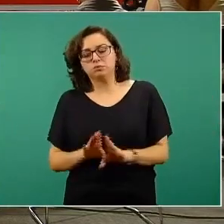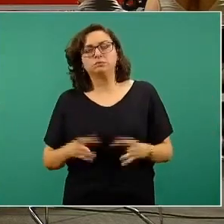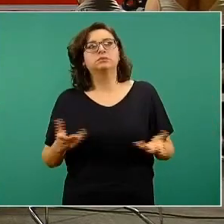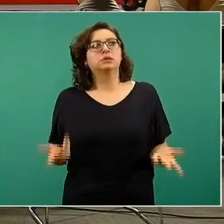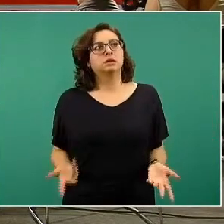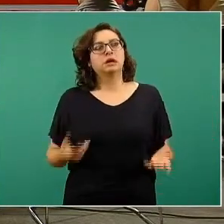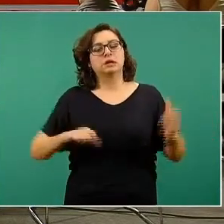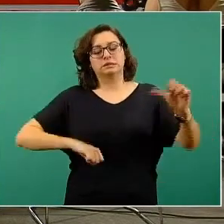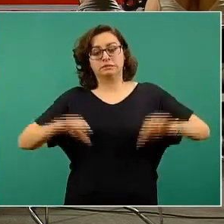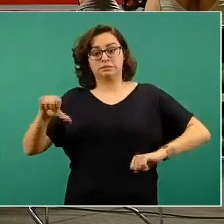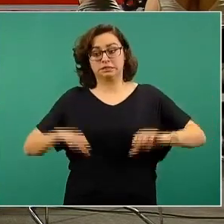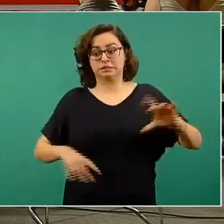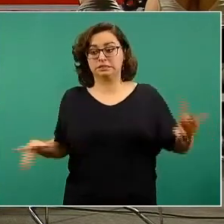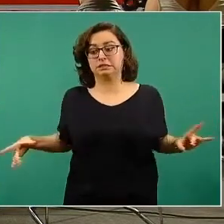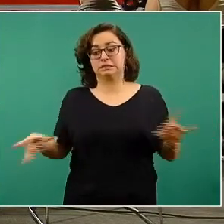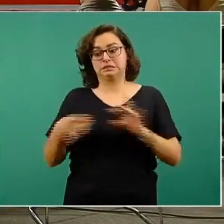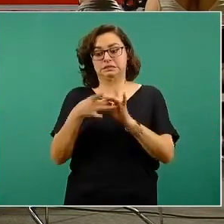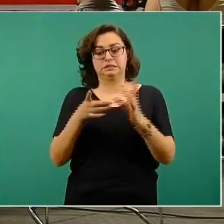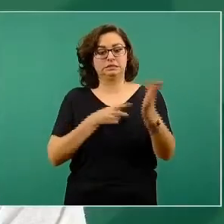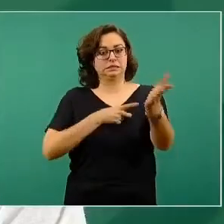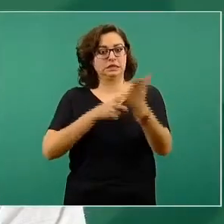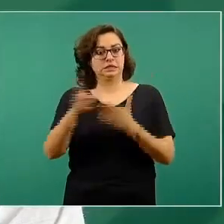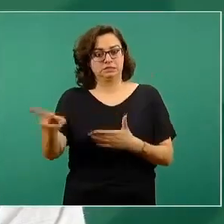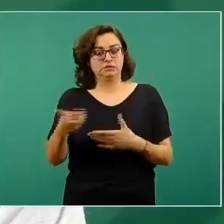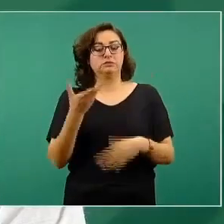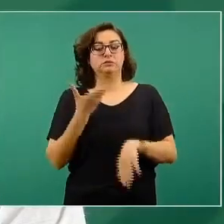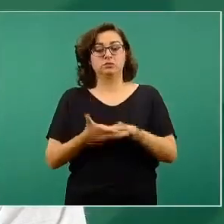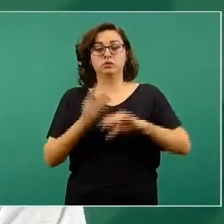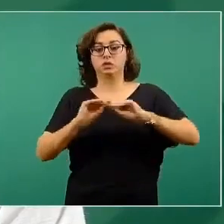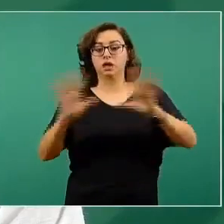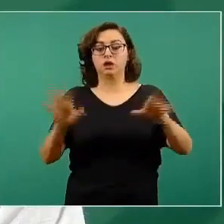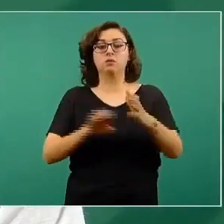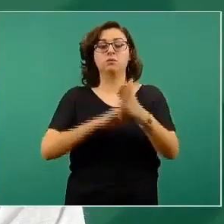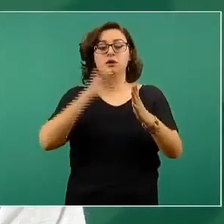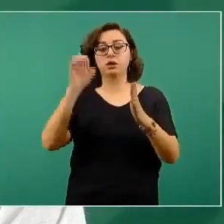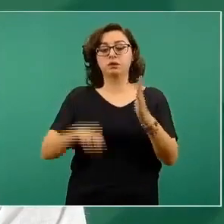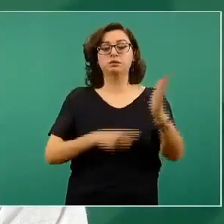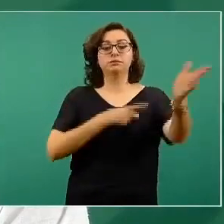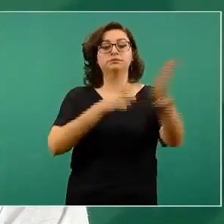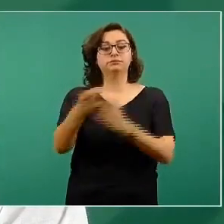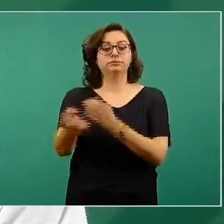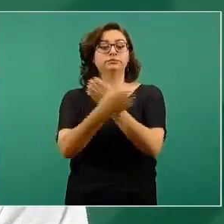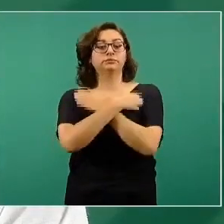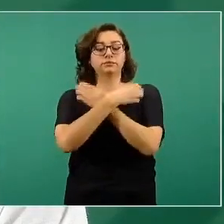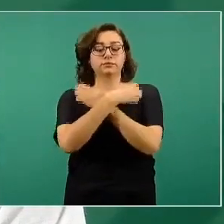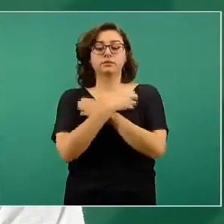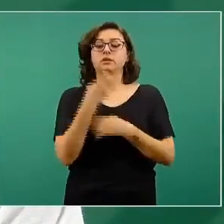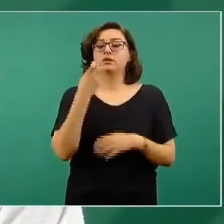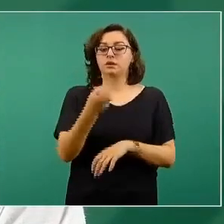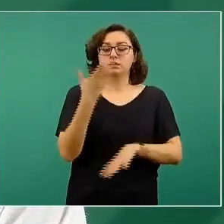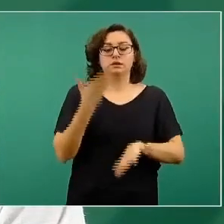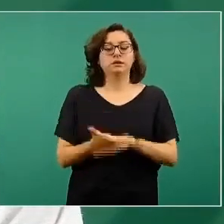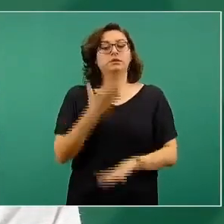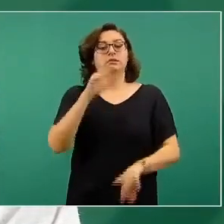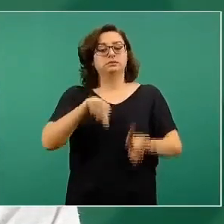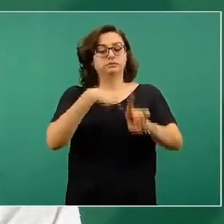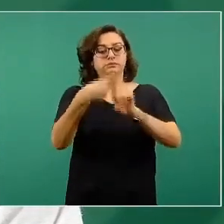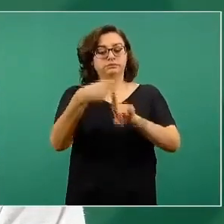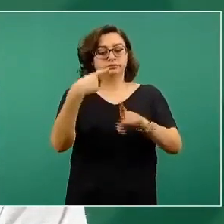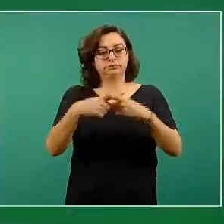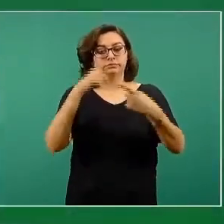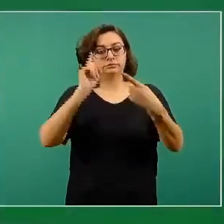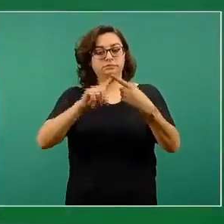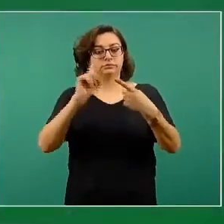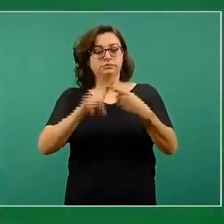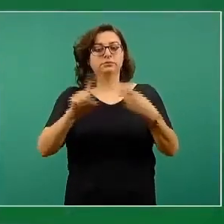derechos explícitos, explícitamente reconocidos, como el derecho a la educación. Entonces, este es un aspecto muy positivo. El otro aspecto